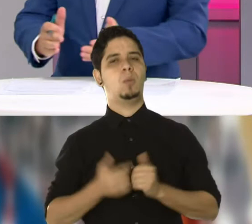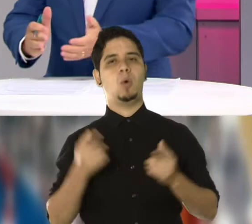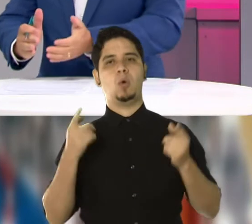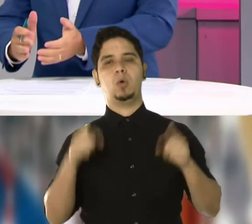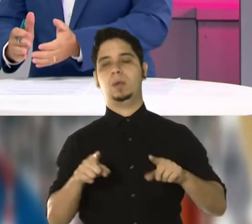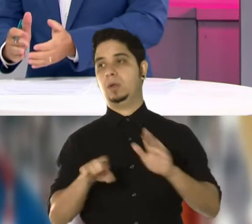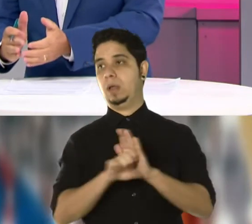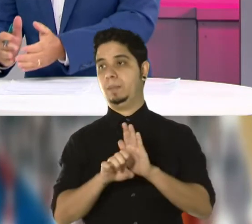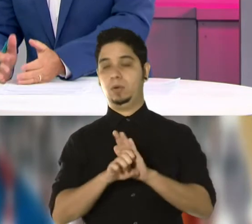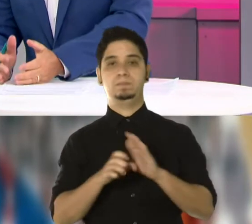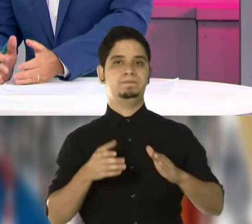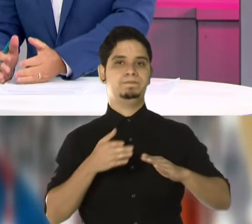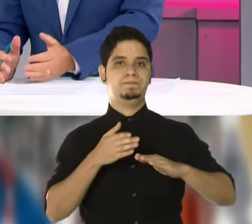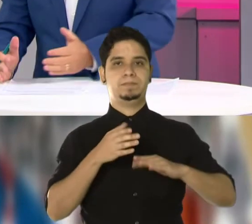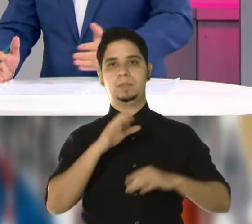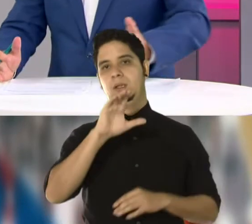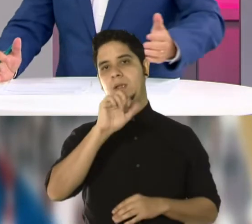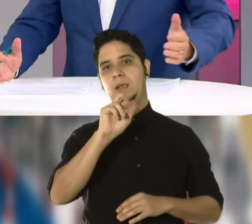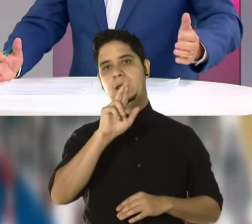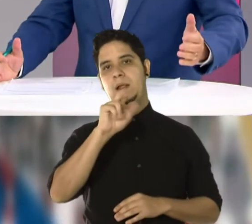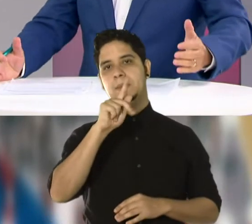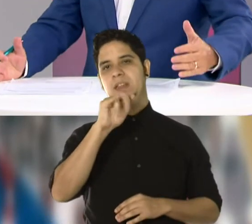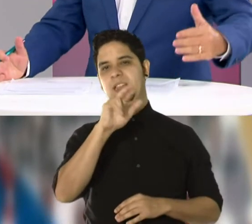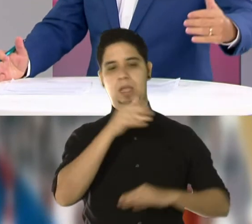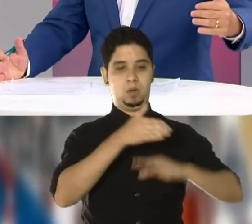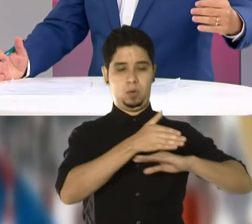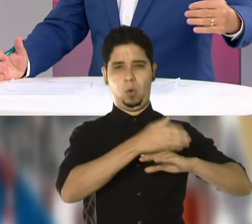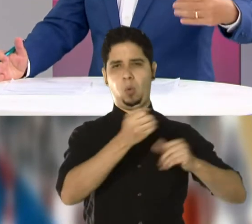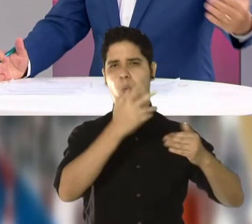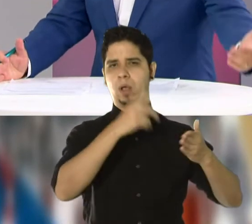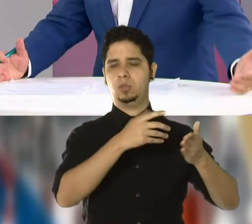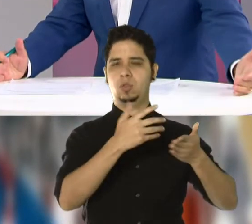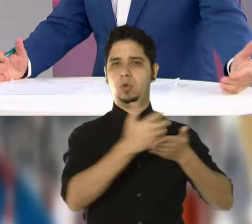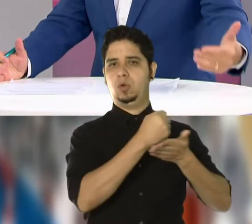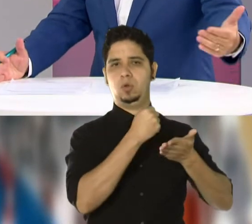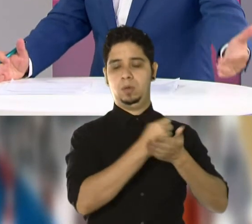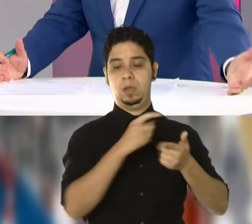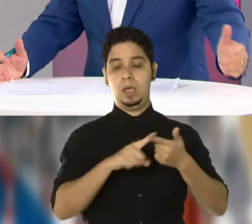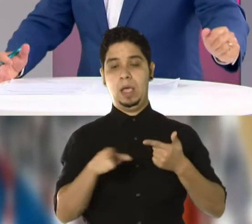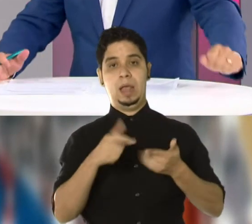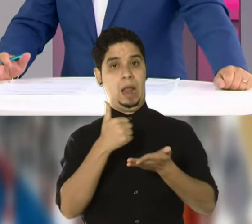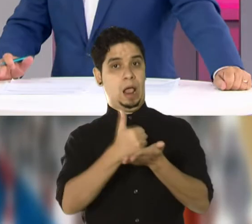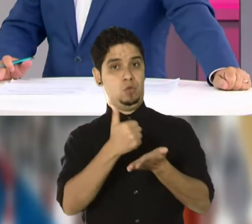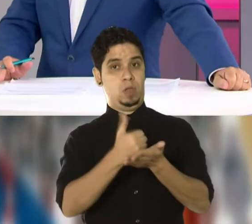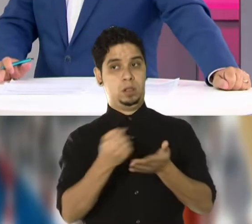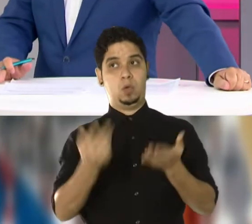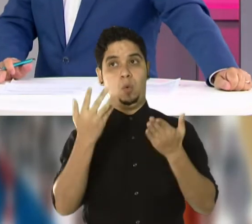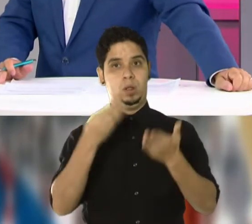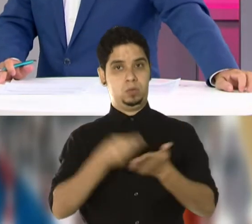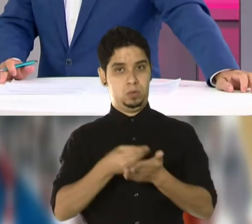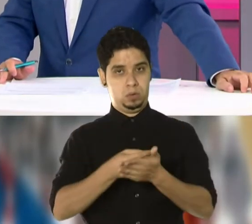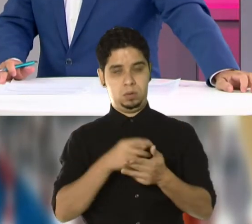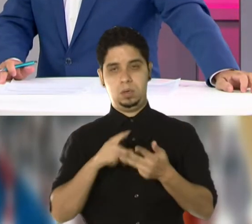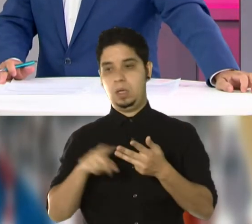carpintero, el ayudante, la persona que está aprendiendo también en el camino?